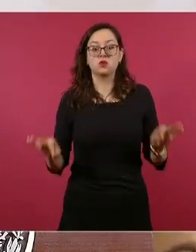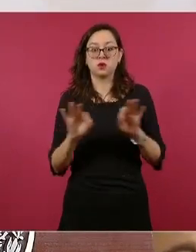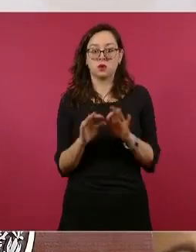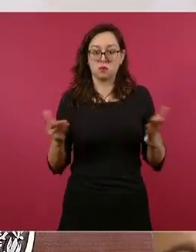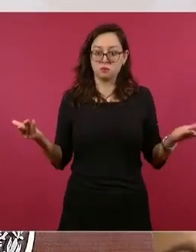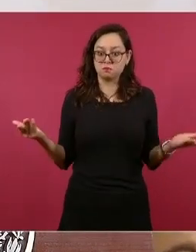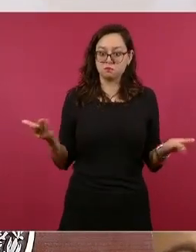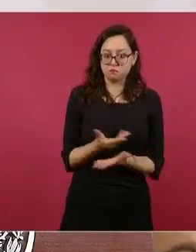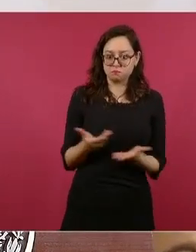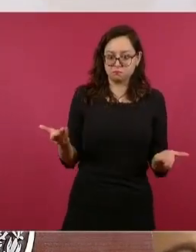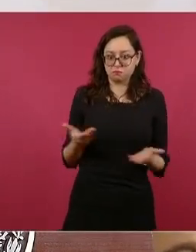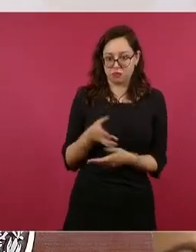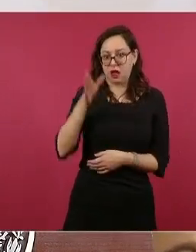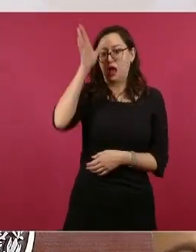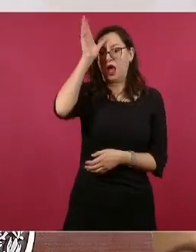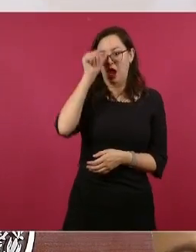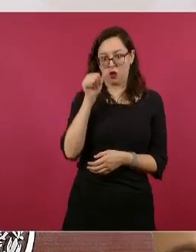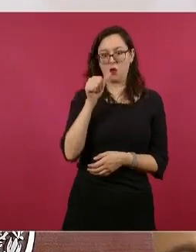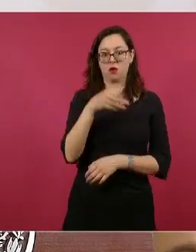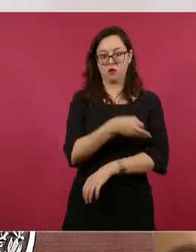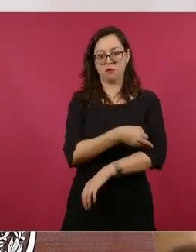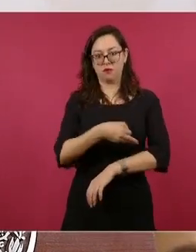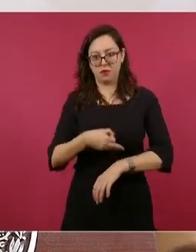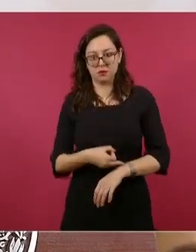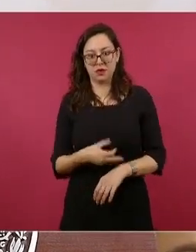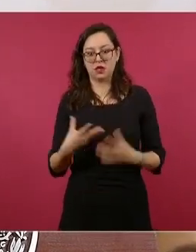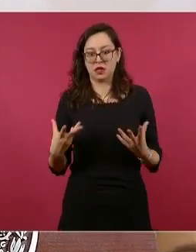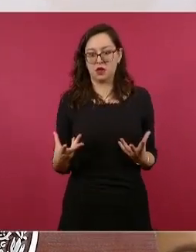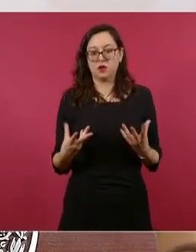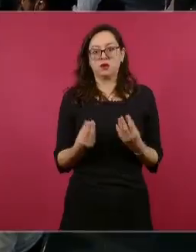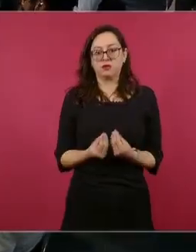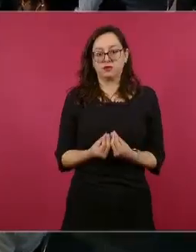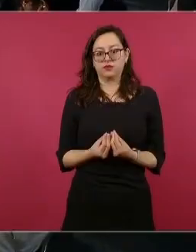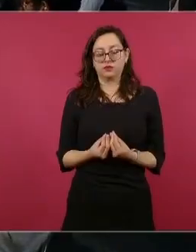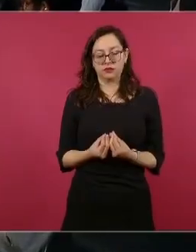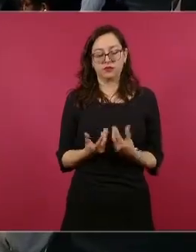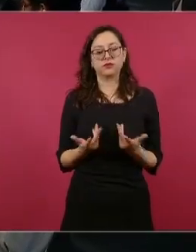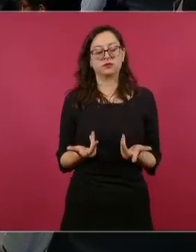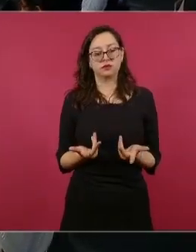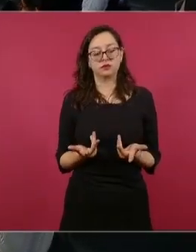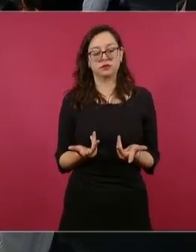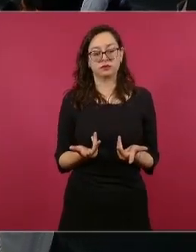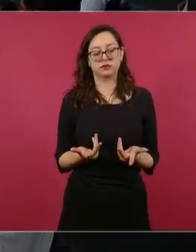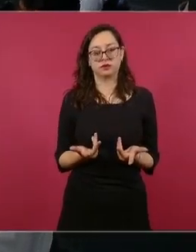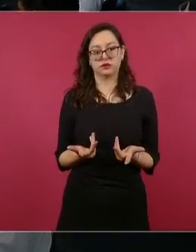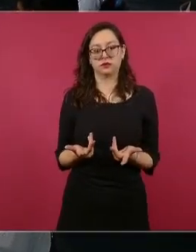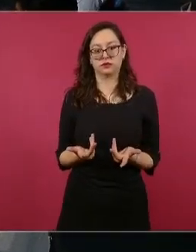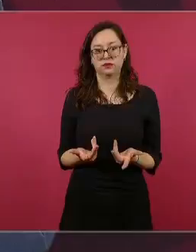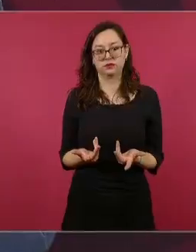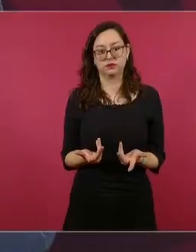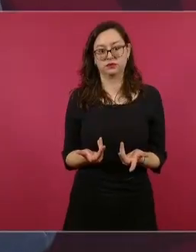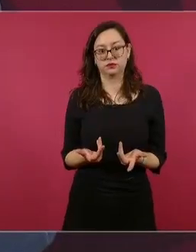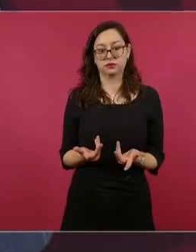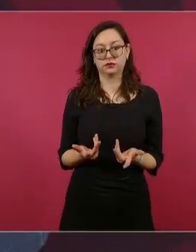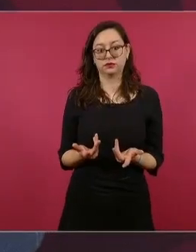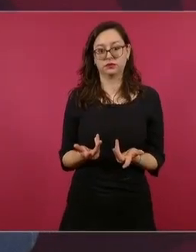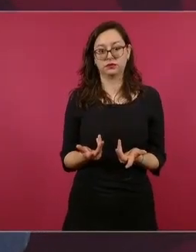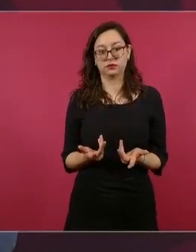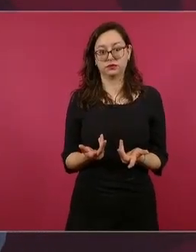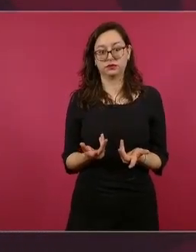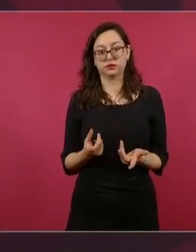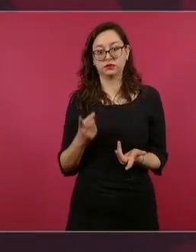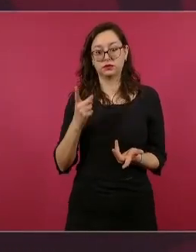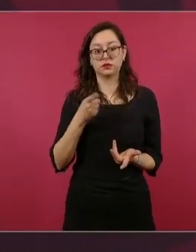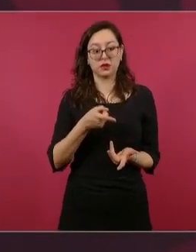con los familiares del finado que tenía o que tiene